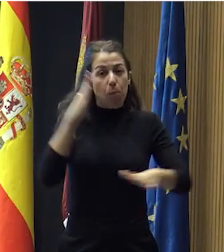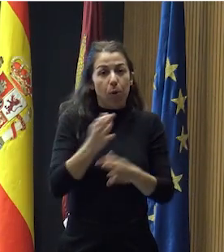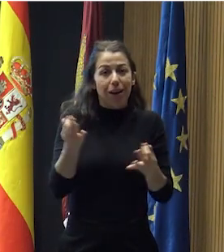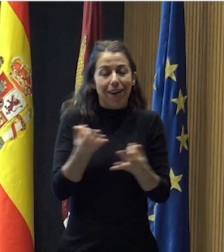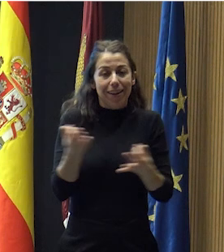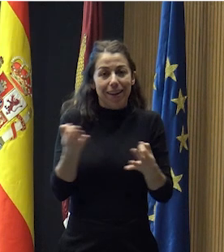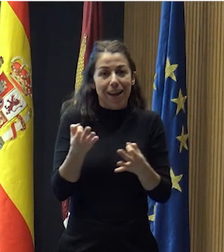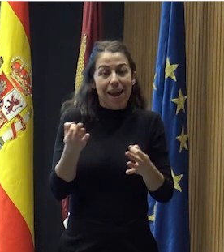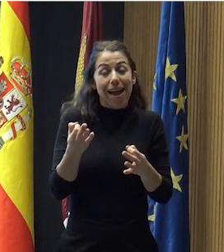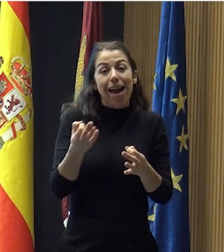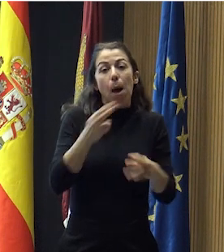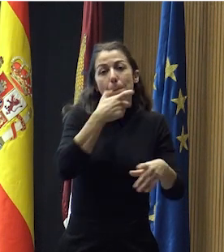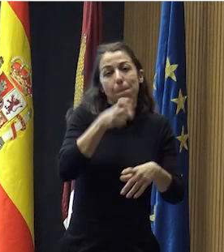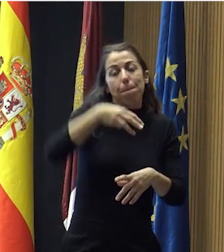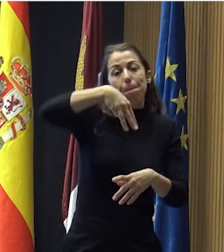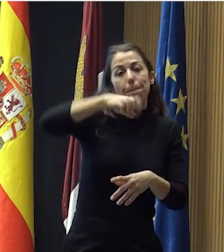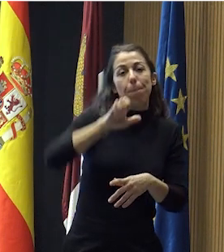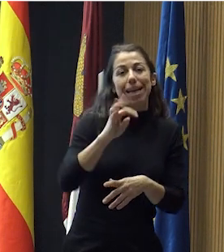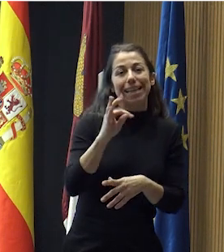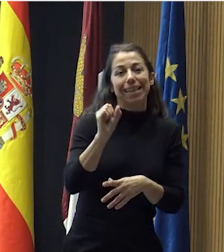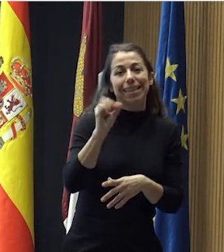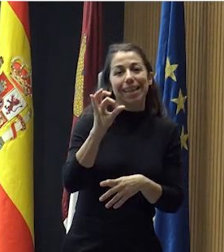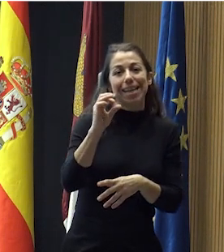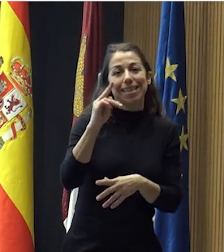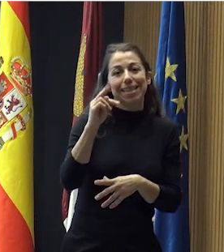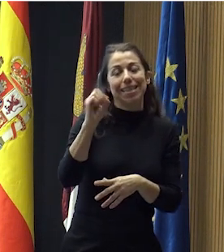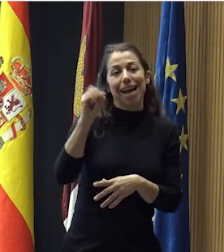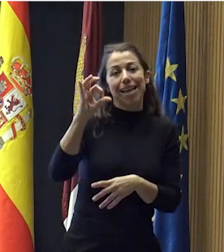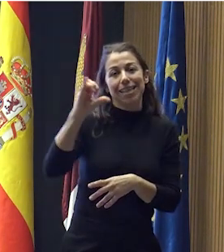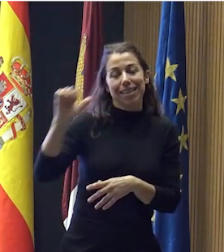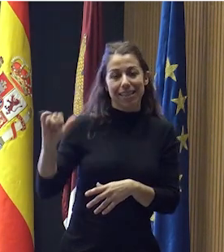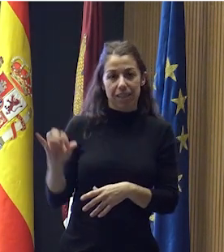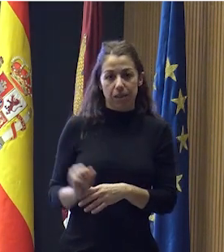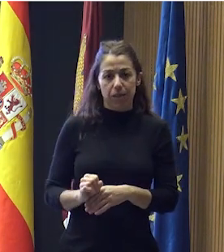conocemos como el fenómeno de metástasis, que también habréis oído hablar de esa palabra.